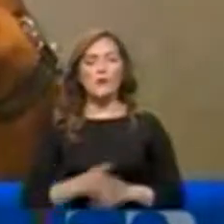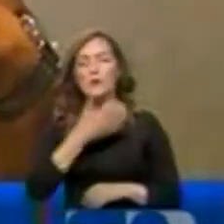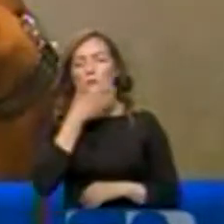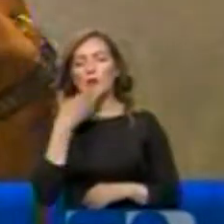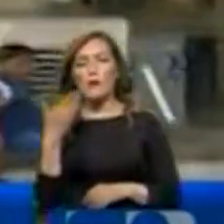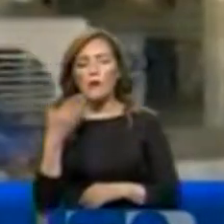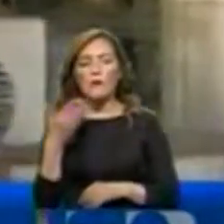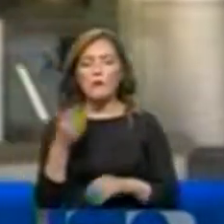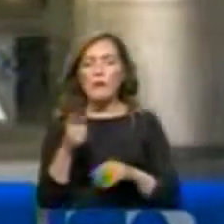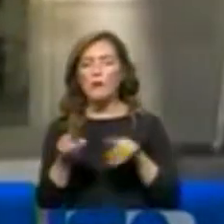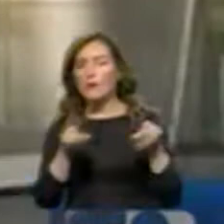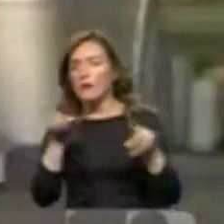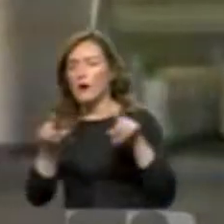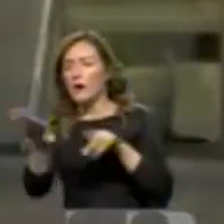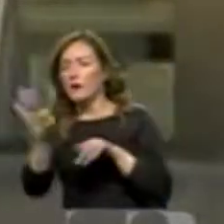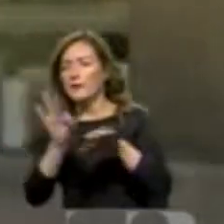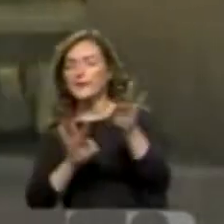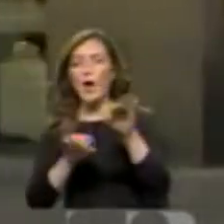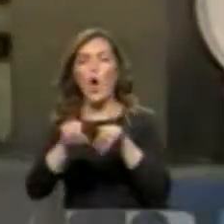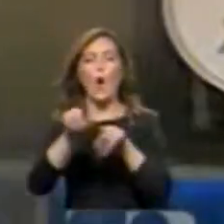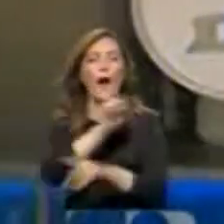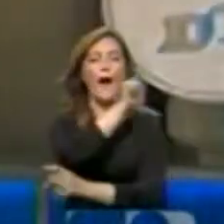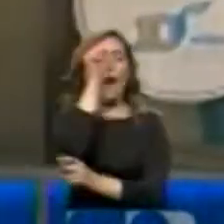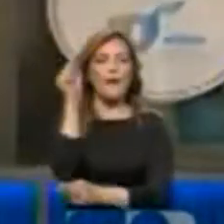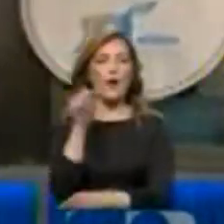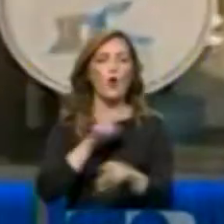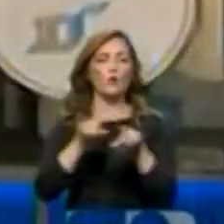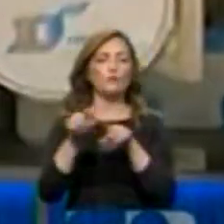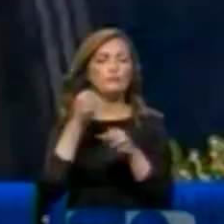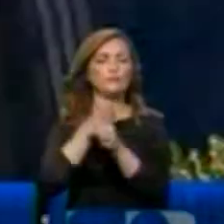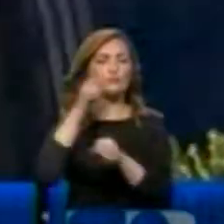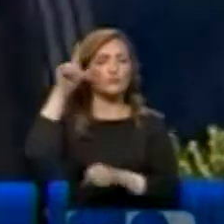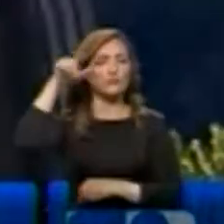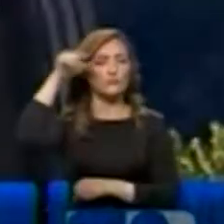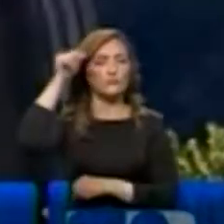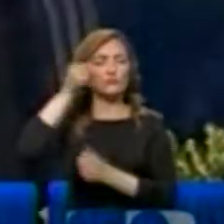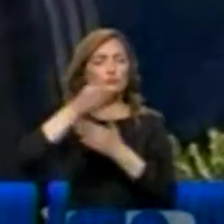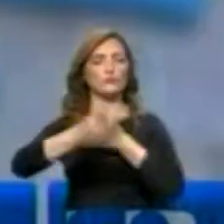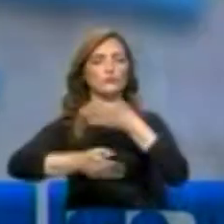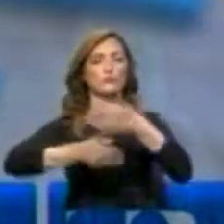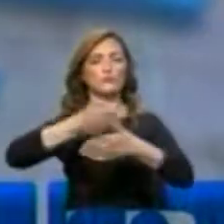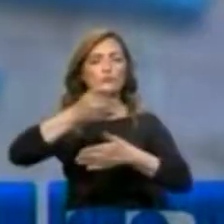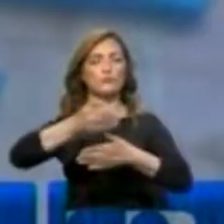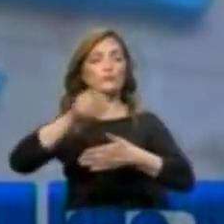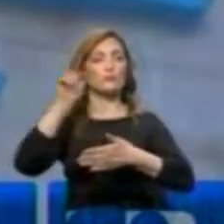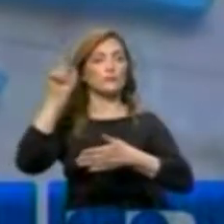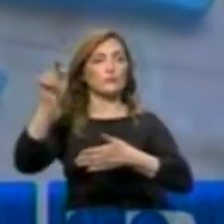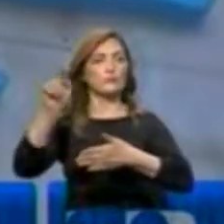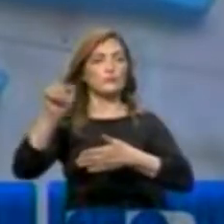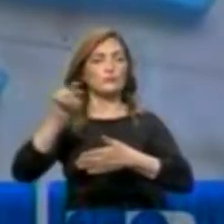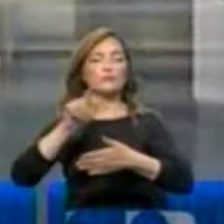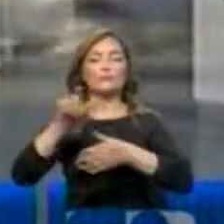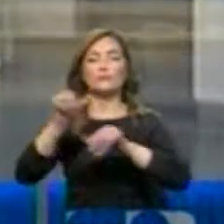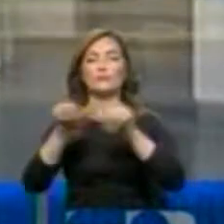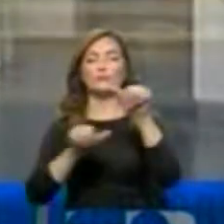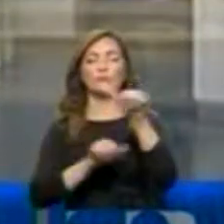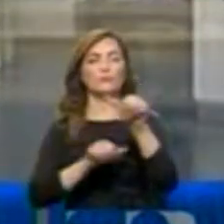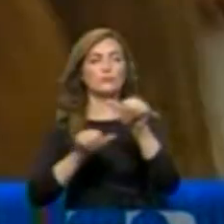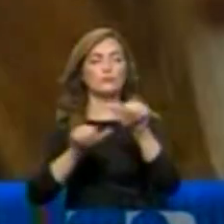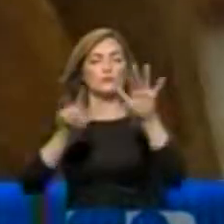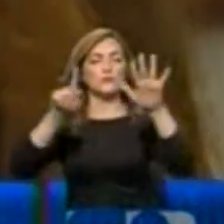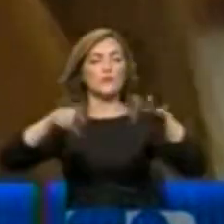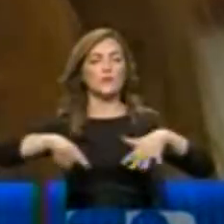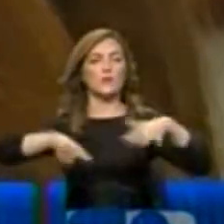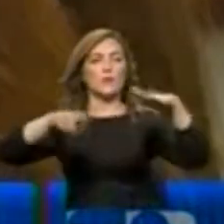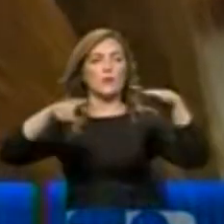al país. La empresa que gane el concurso, que trabajará con el gobierno en el proceso de concesión de CNT, tiene 6 meses